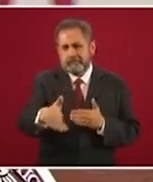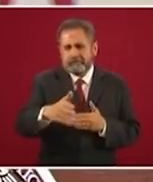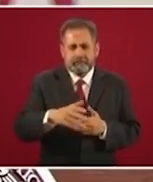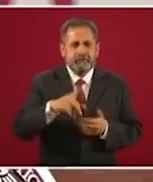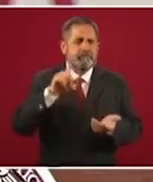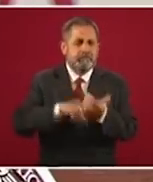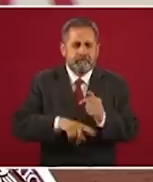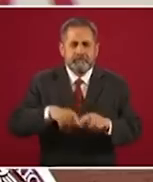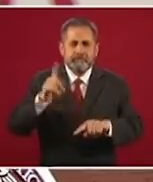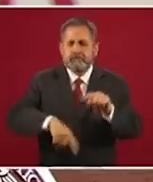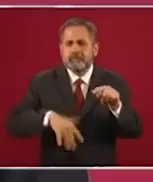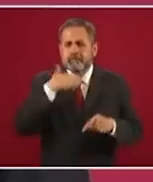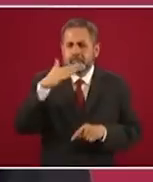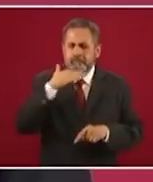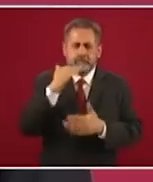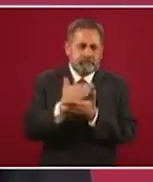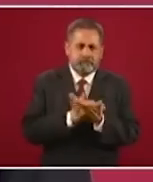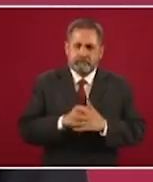haya corrupción.